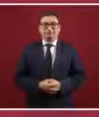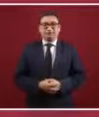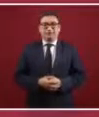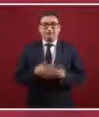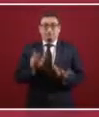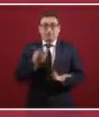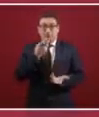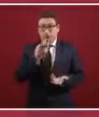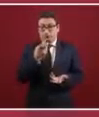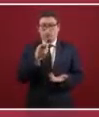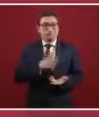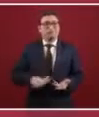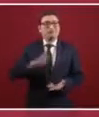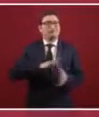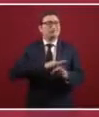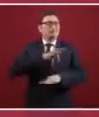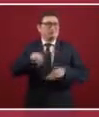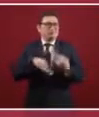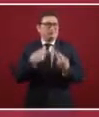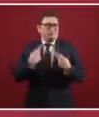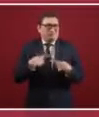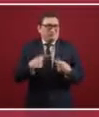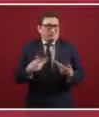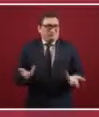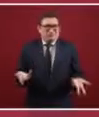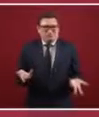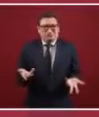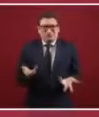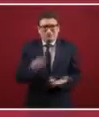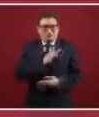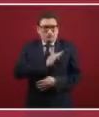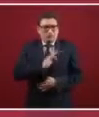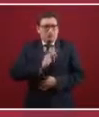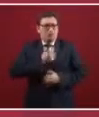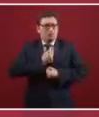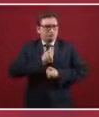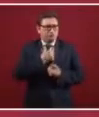Entonces, que todo mundo pues se